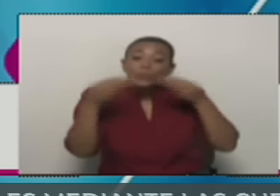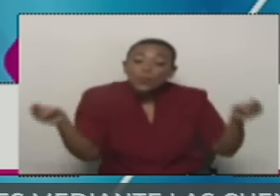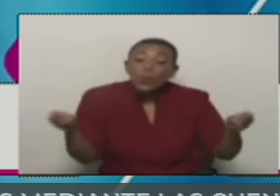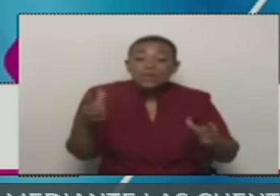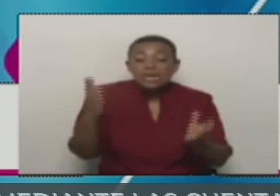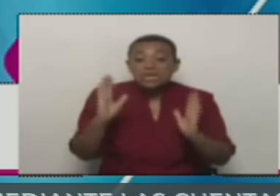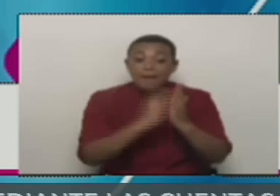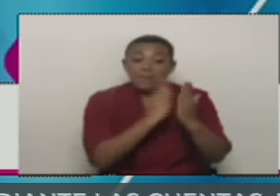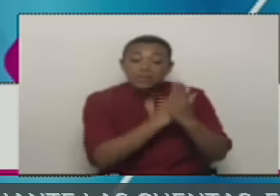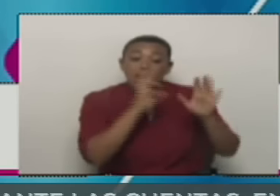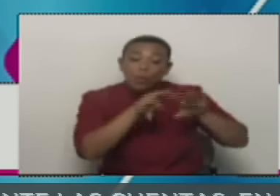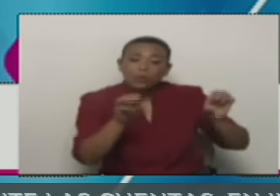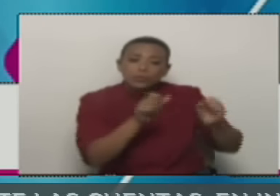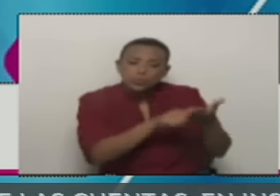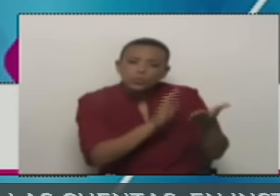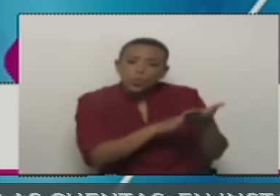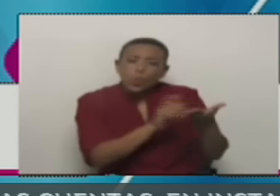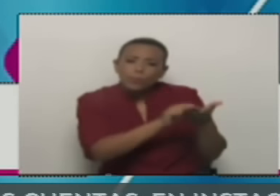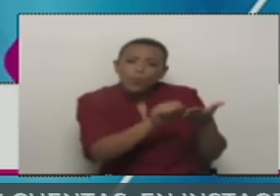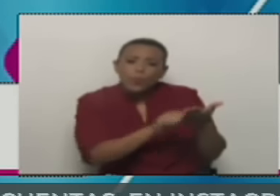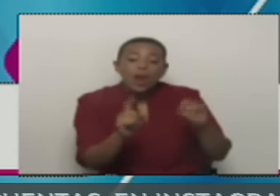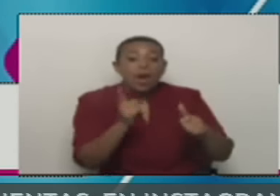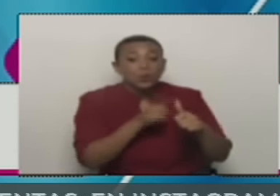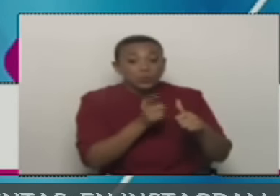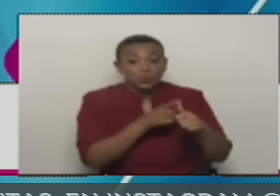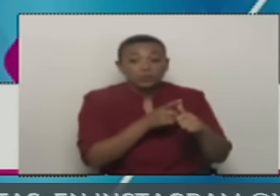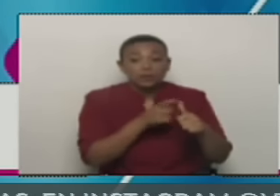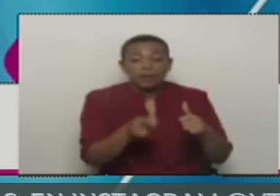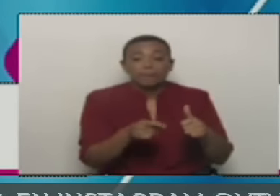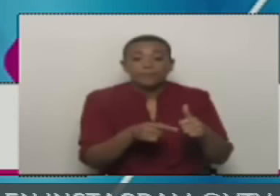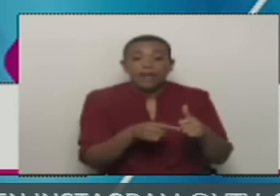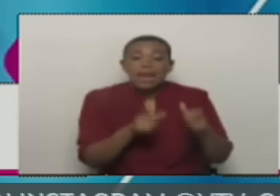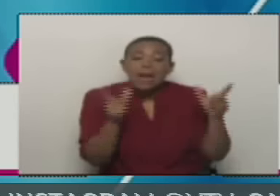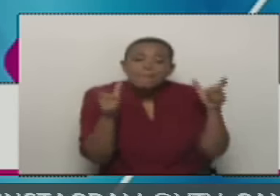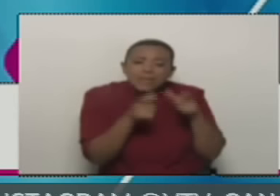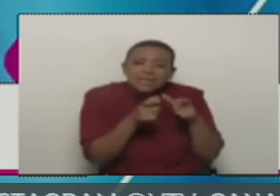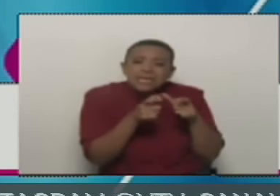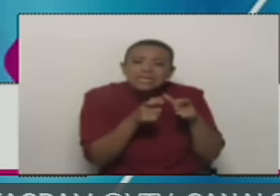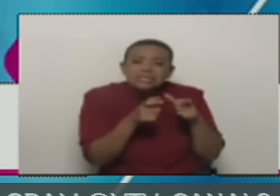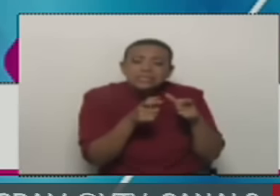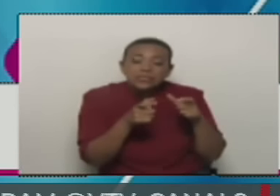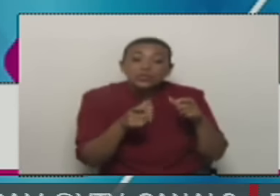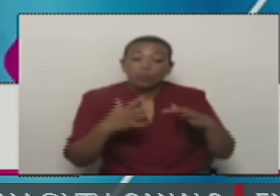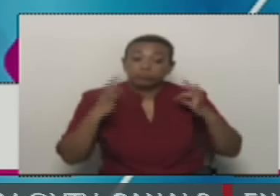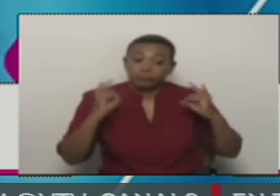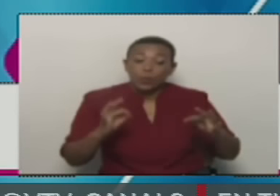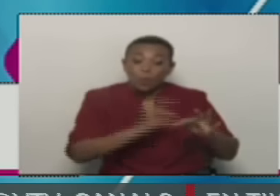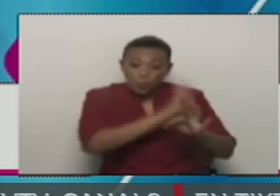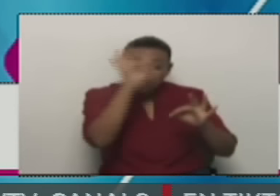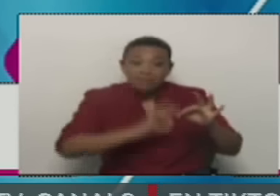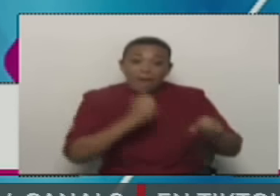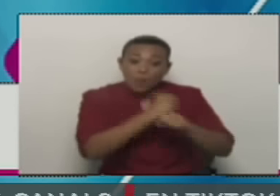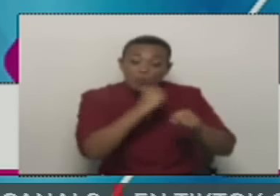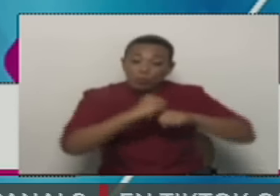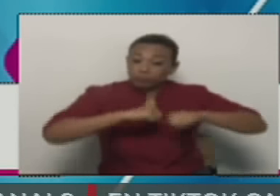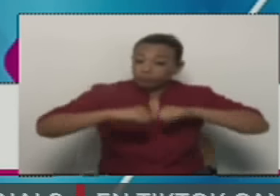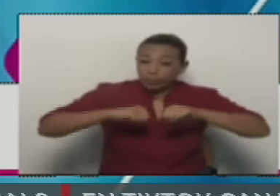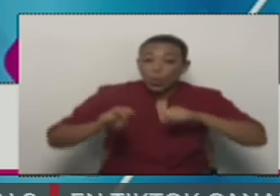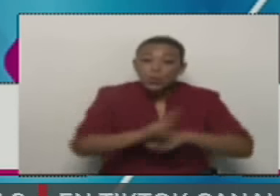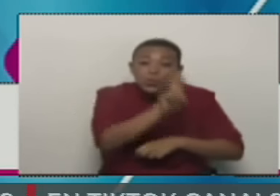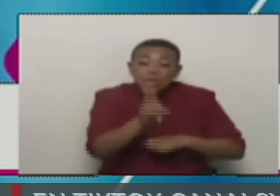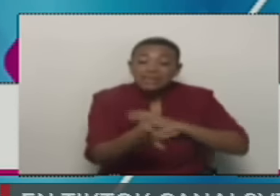el ministerio, era precisamente la número uno, era la pequeña escala y alto rendimiento, que tiene que ver con el uso de